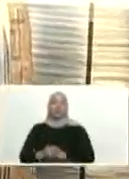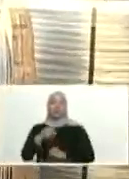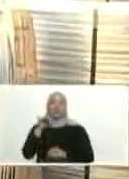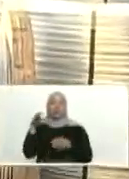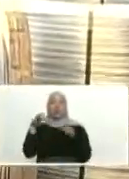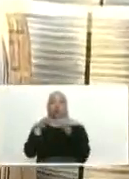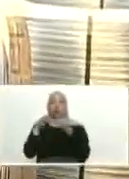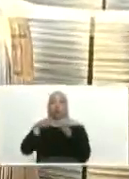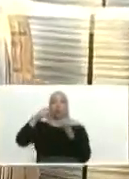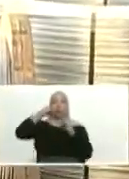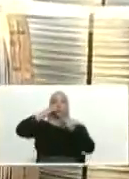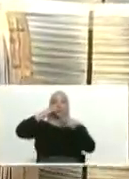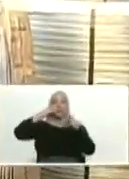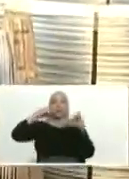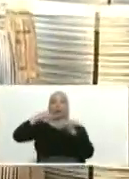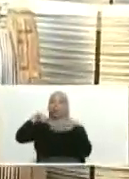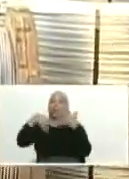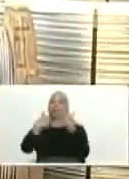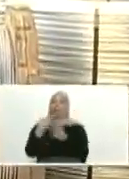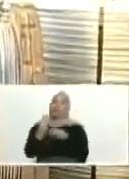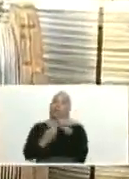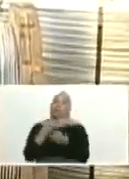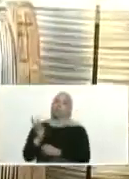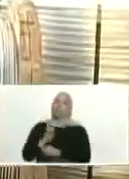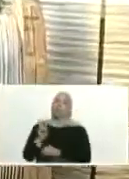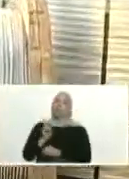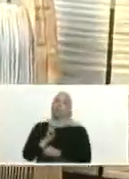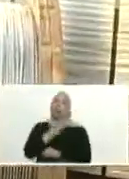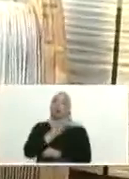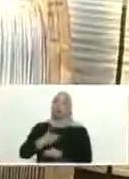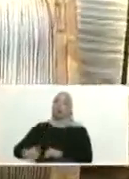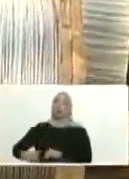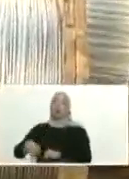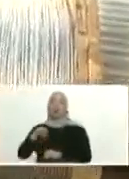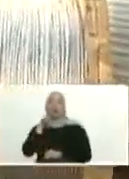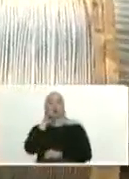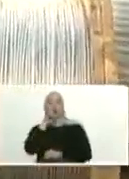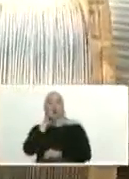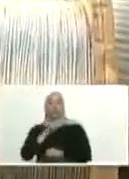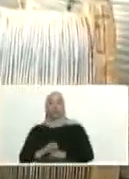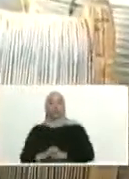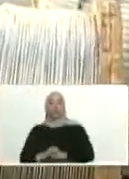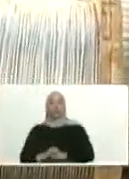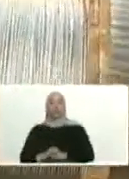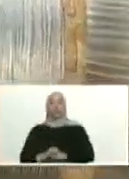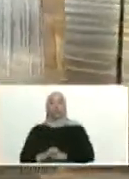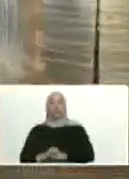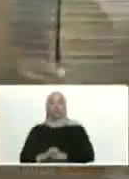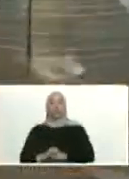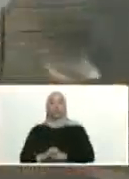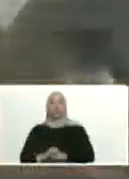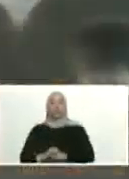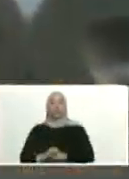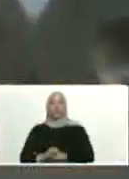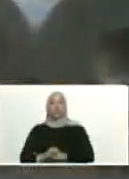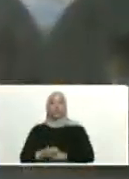sesión de alambre todo hecho en Venezuela Buenas tardes presidente en Venezuela Francisco Franklin